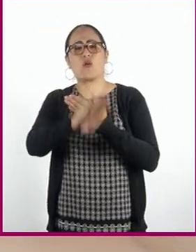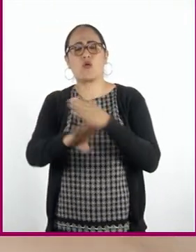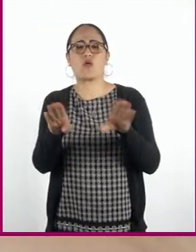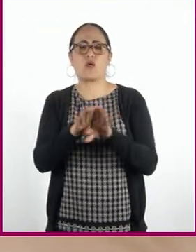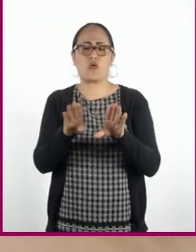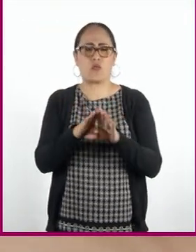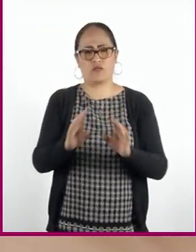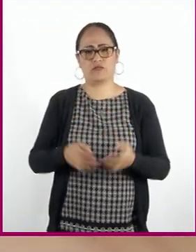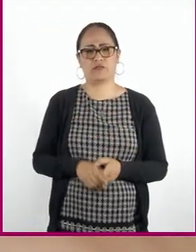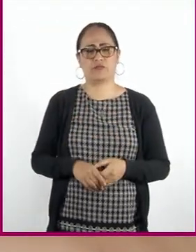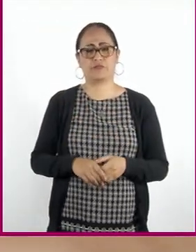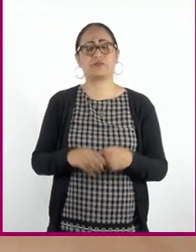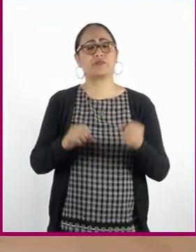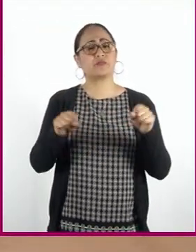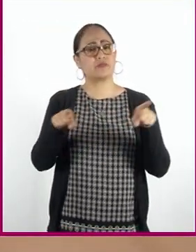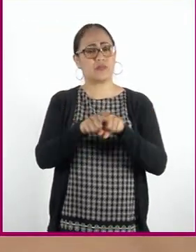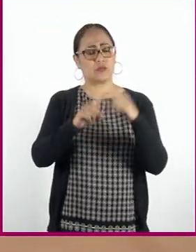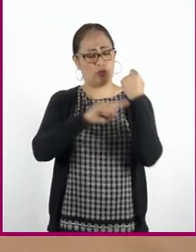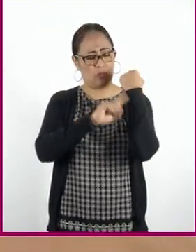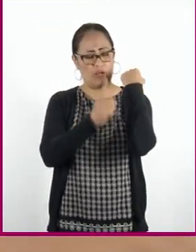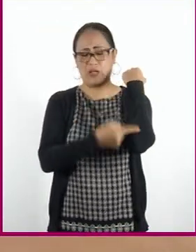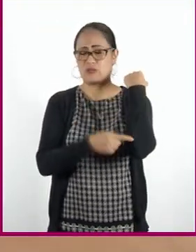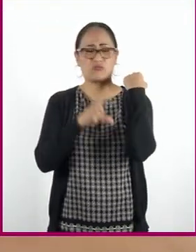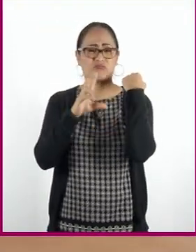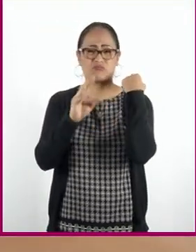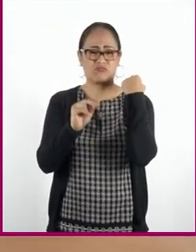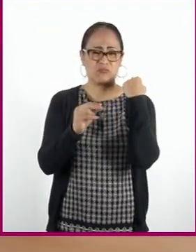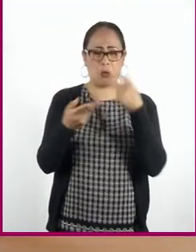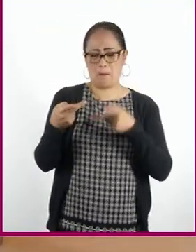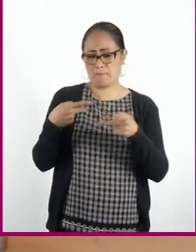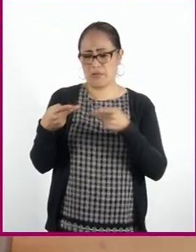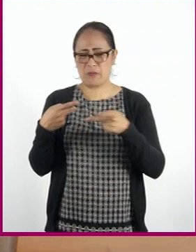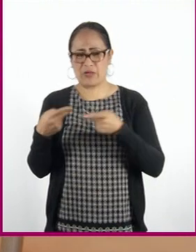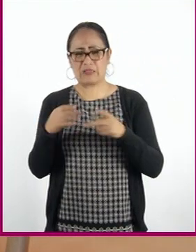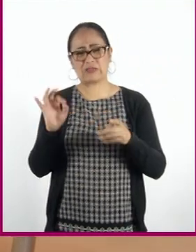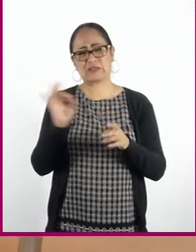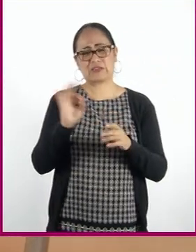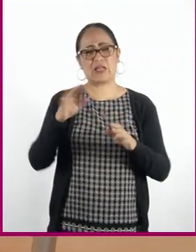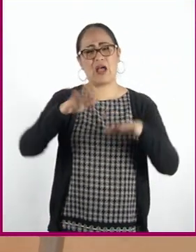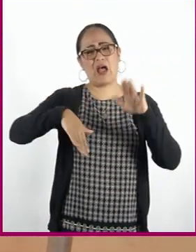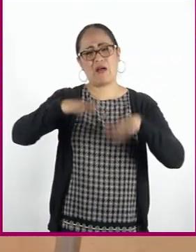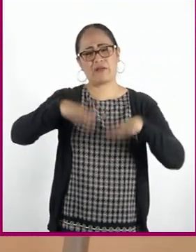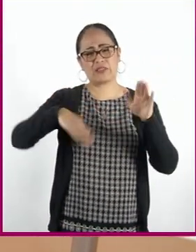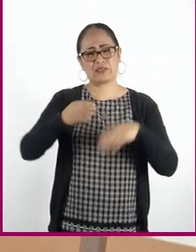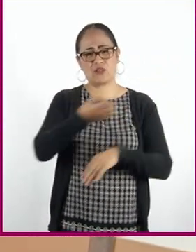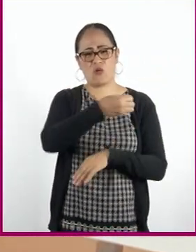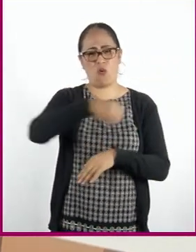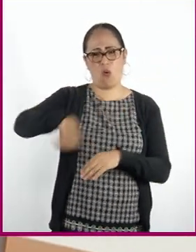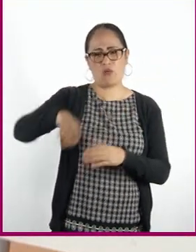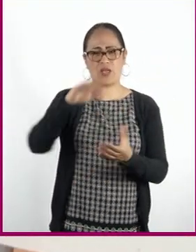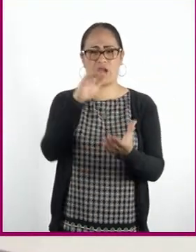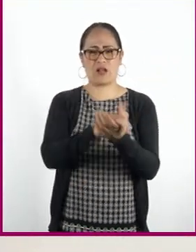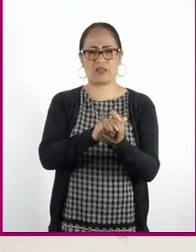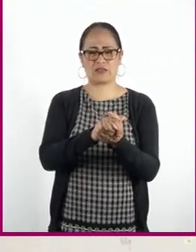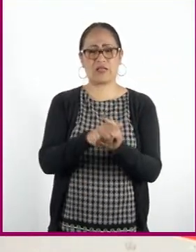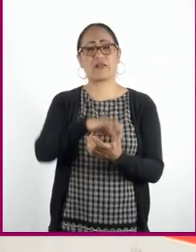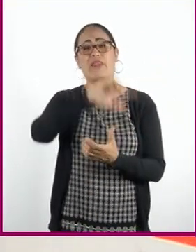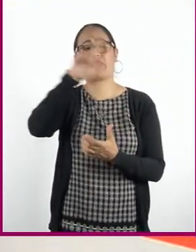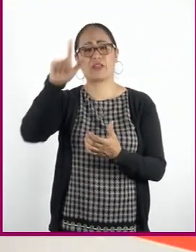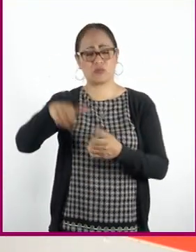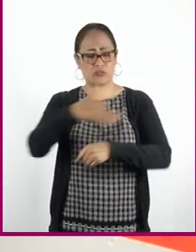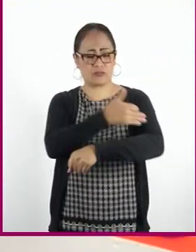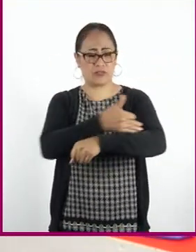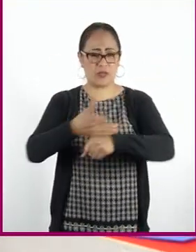no deseado puede llegar a generar y establecer un matrimonio forzado, promoviendo en ocasiones violencia intrafamiliar